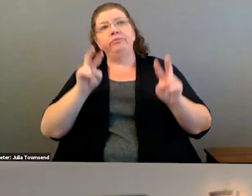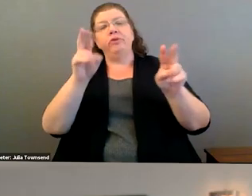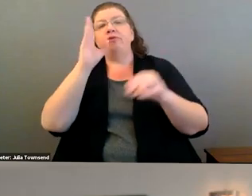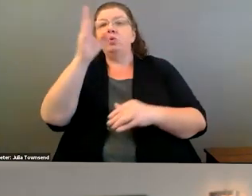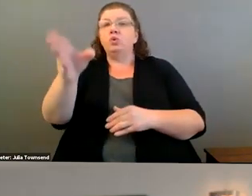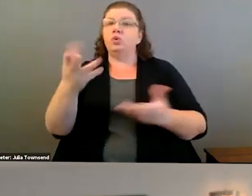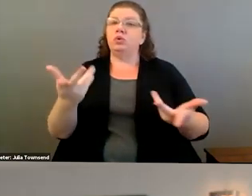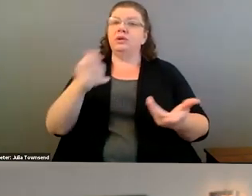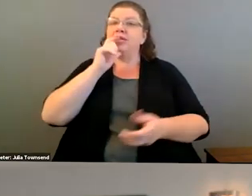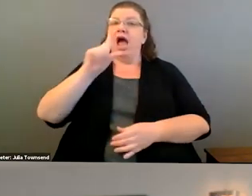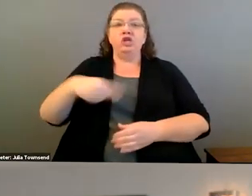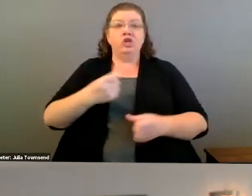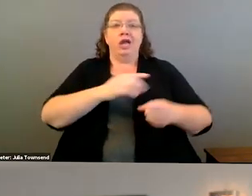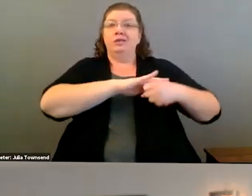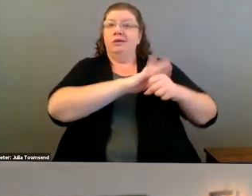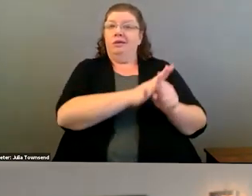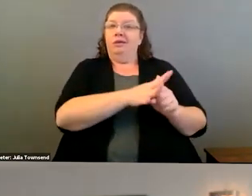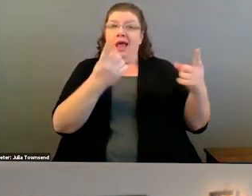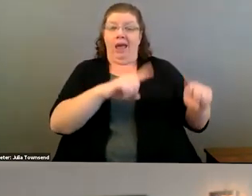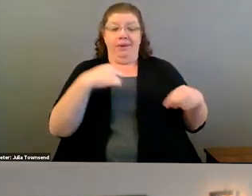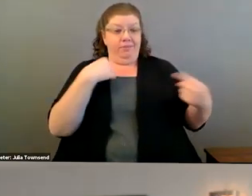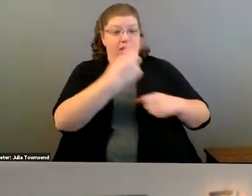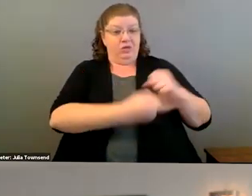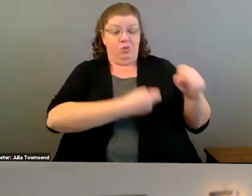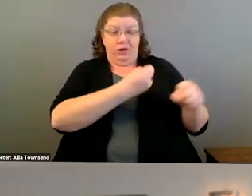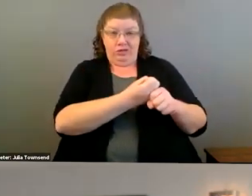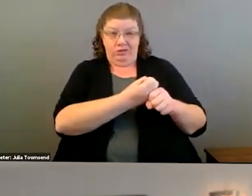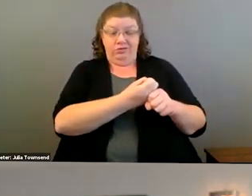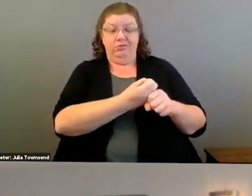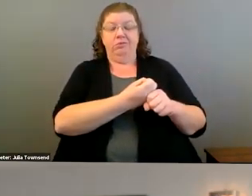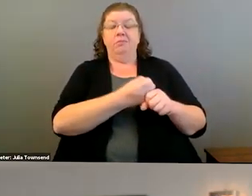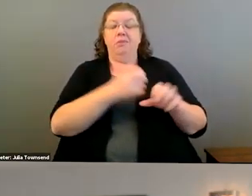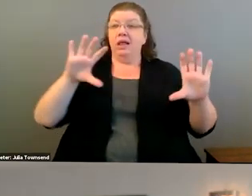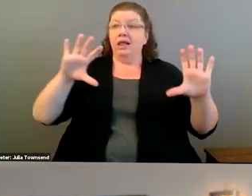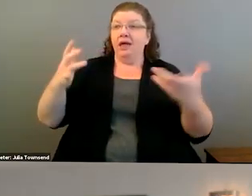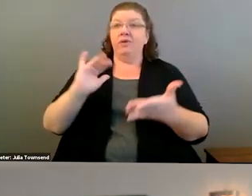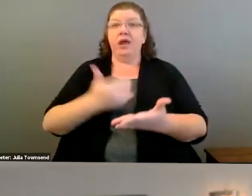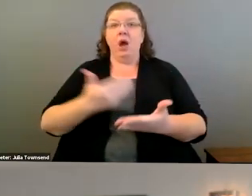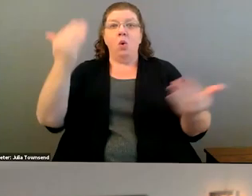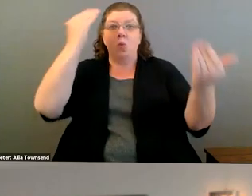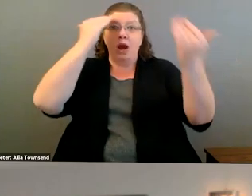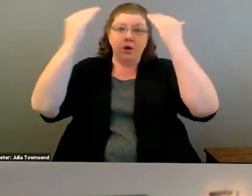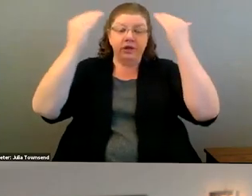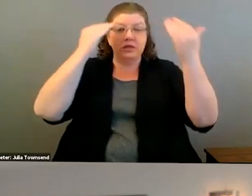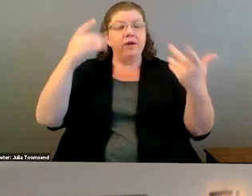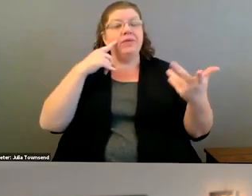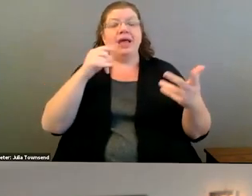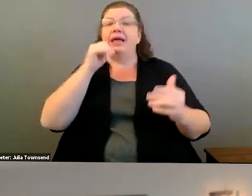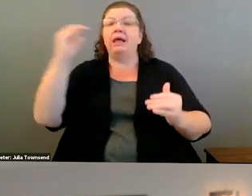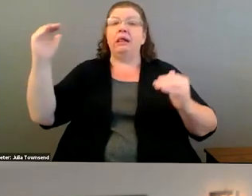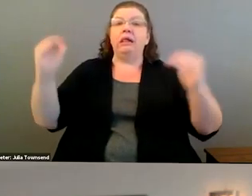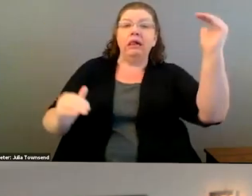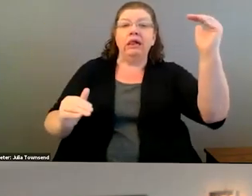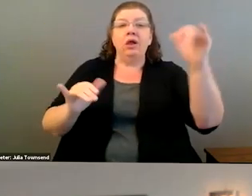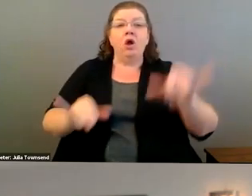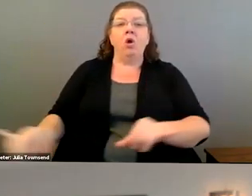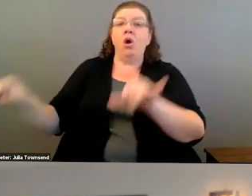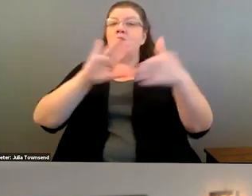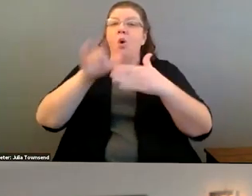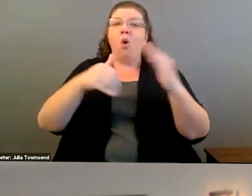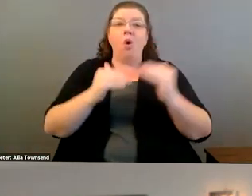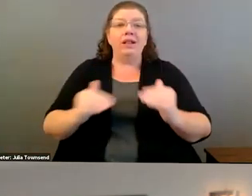centrarme visto en el futuro más de la epidemia de cover que ocurrió el año pasado en forma colectiva nuestra constitución ha sufrido acerca de las inequidades en todos los